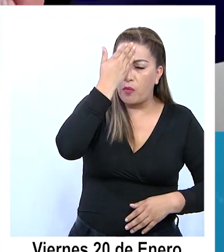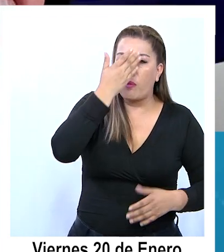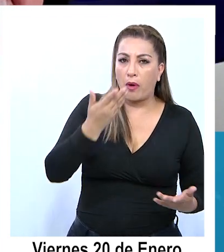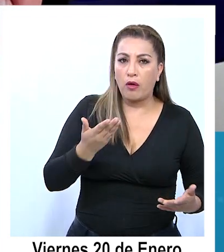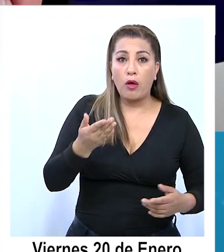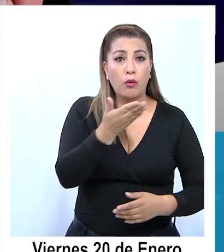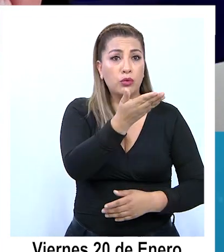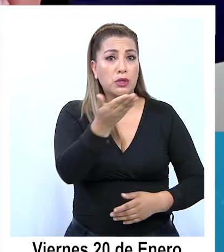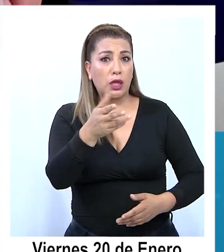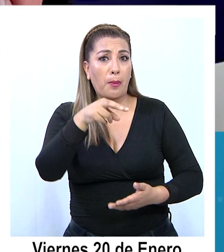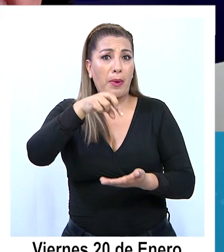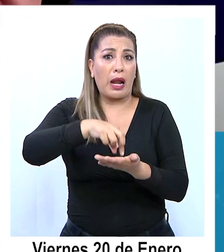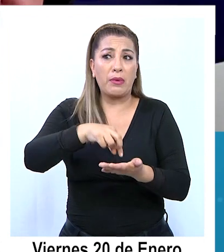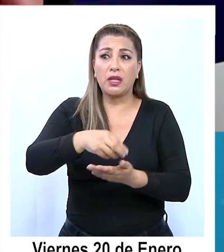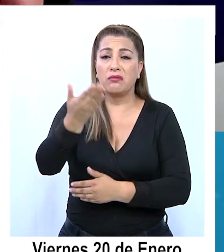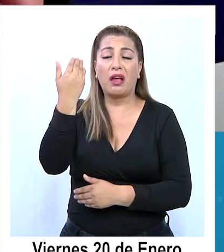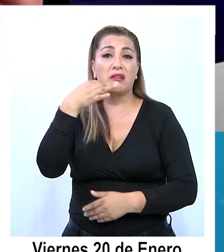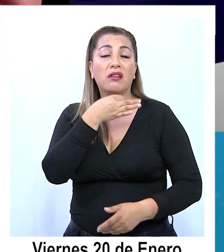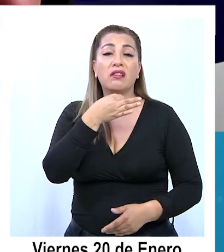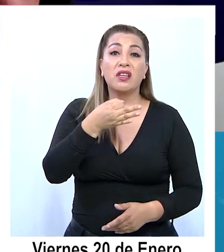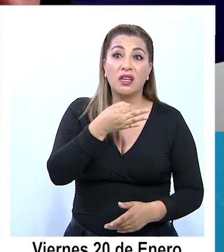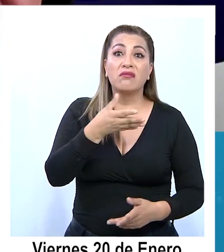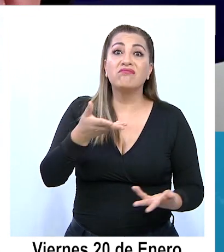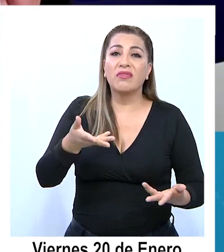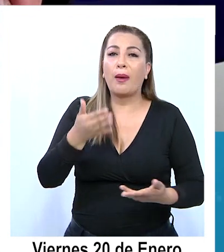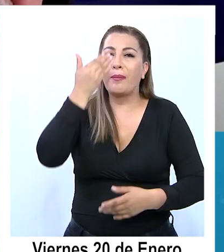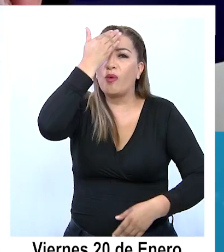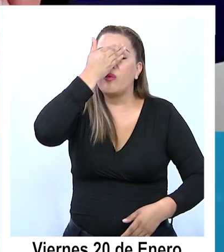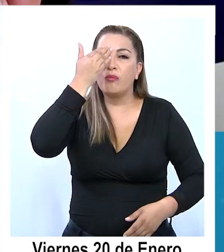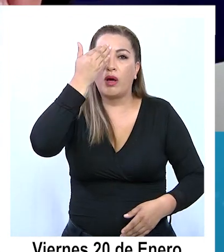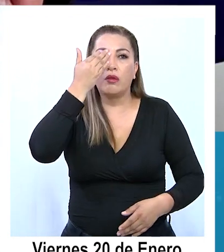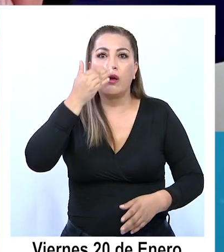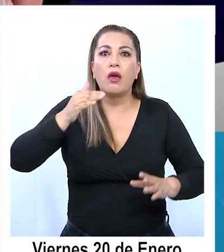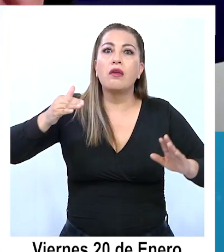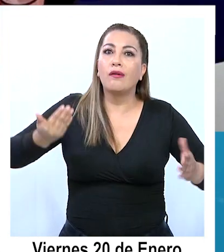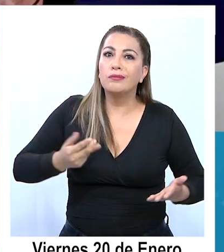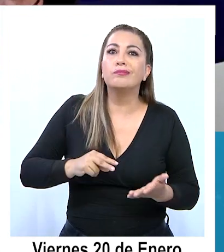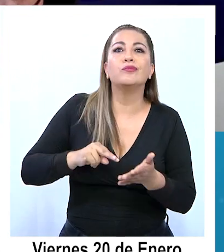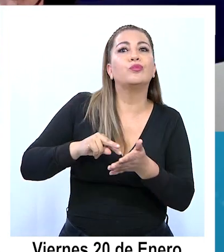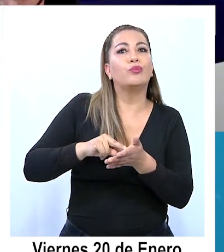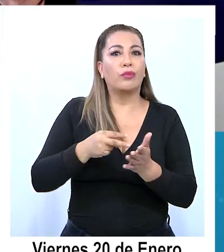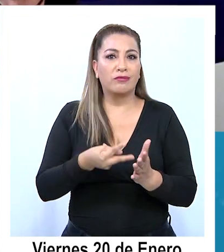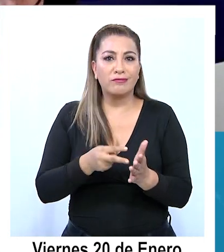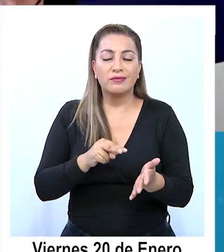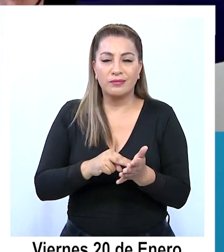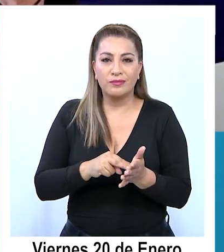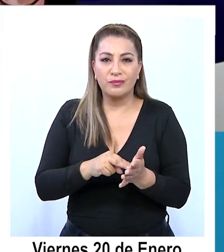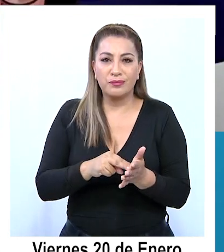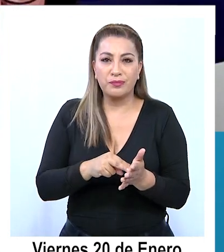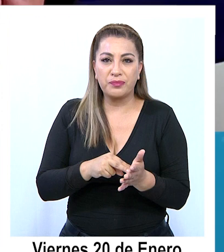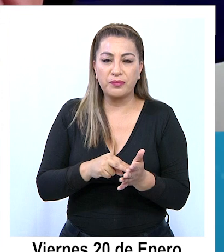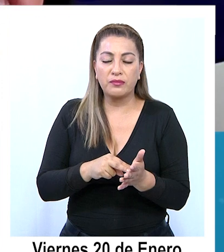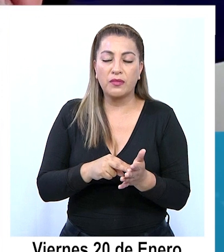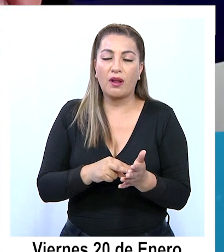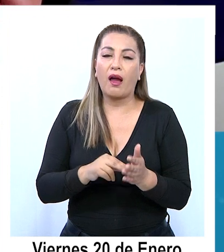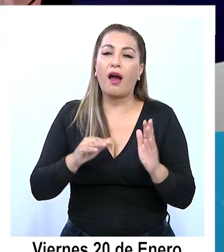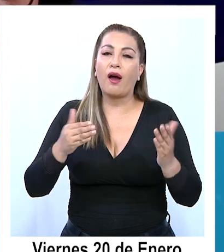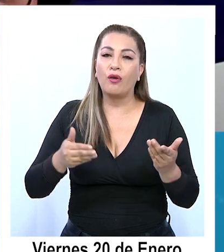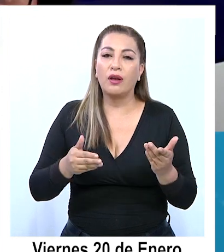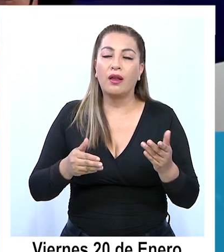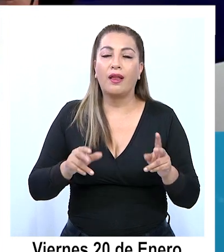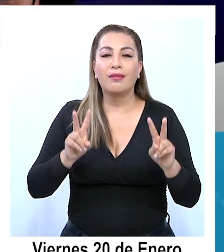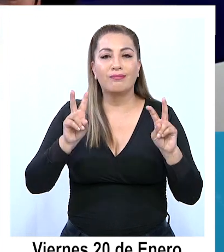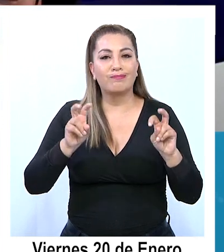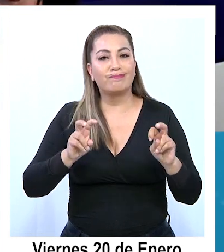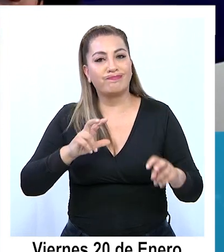parlamentarios expresaron en su momento, y eso, digamos, nos está pasando la cuenta, porque gran parte, ¿cierto?, de esta delincuencia, y lo